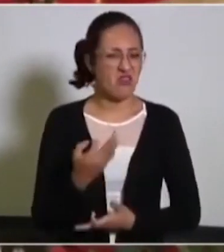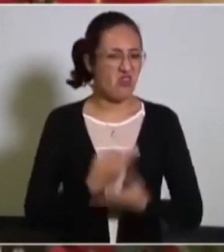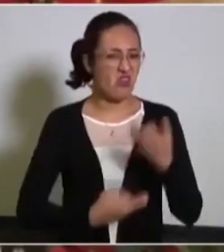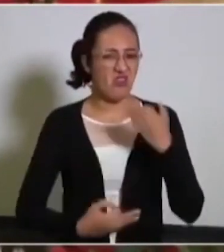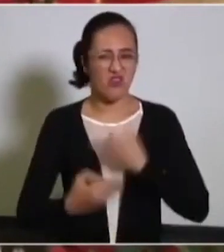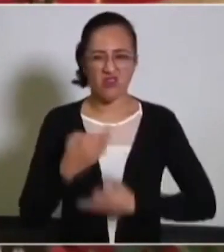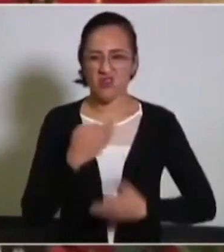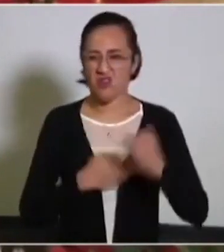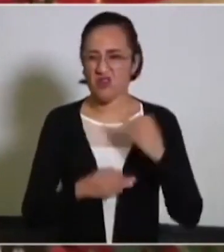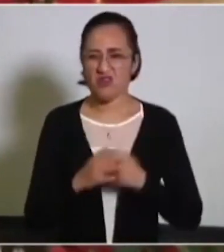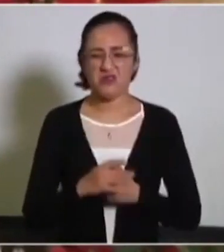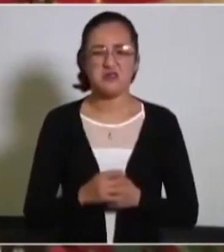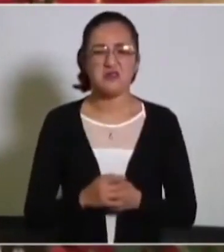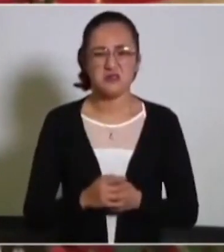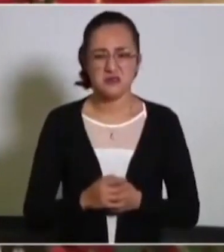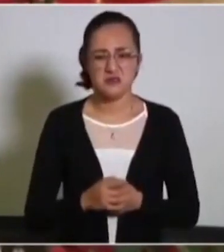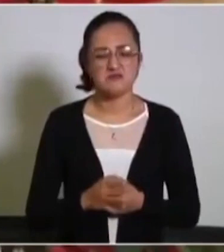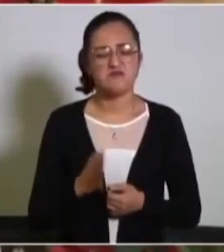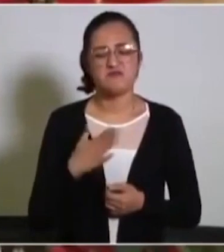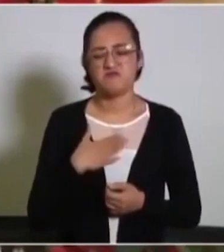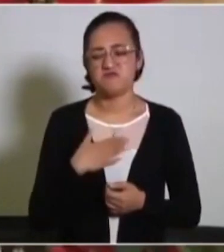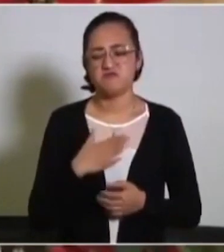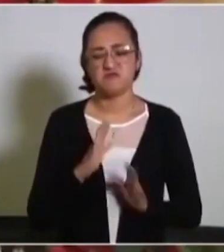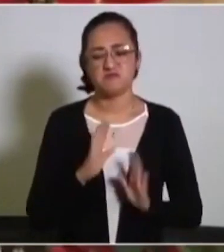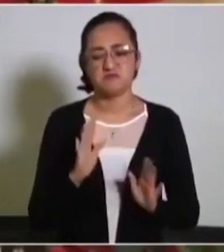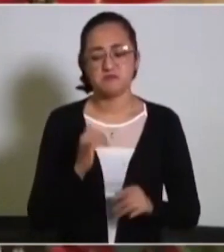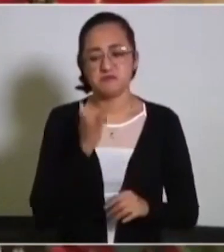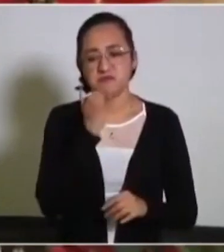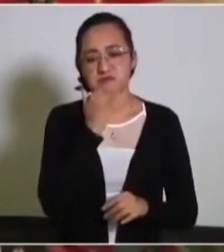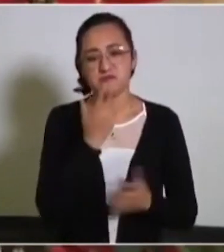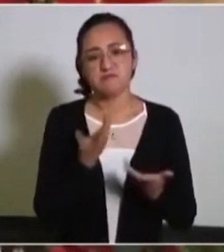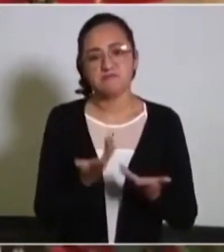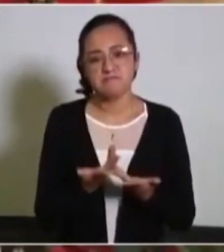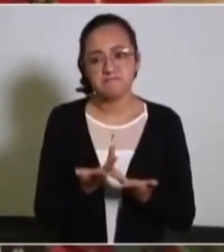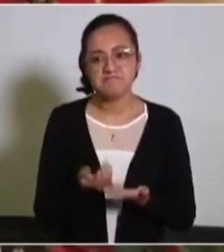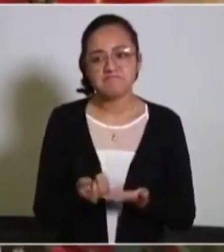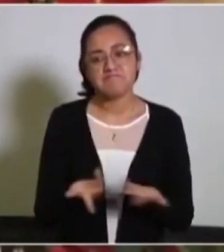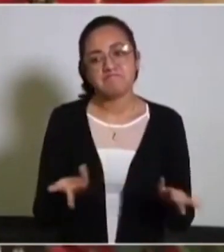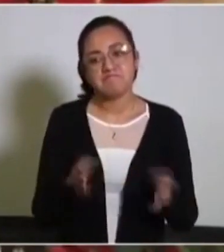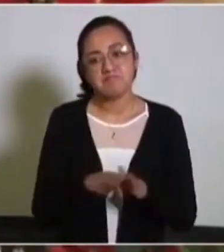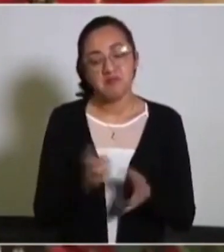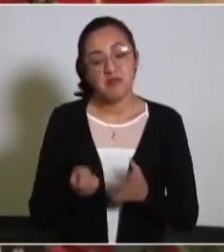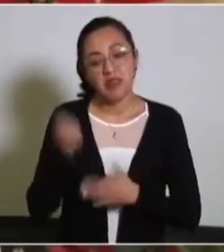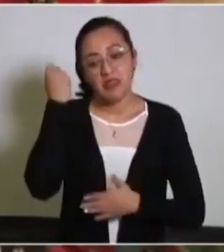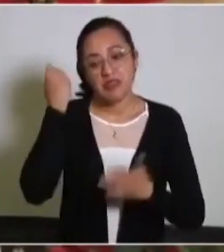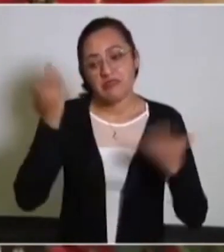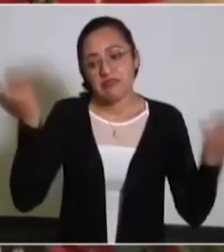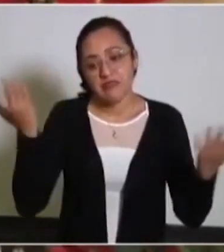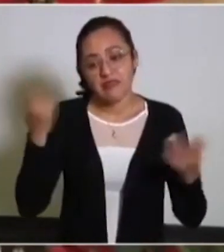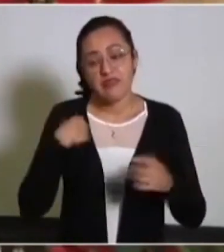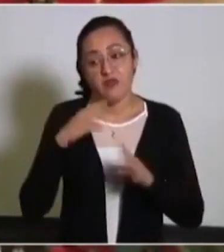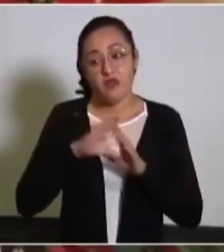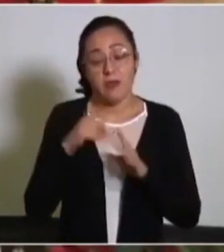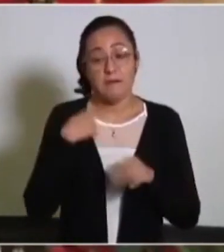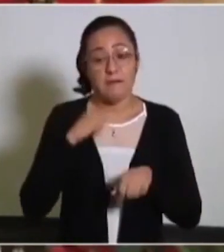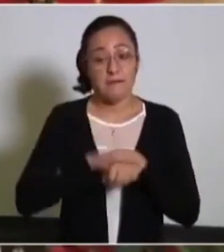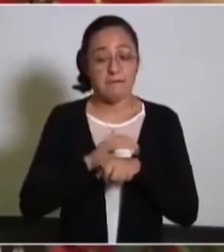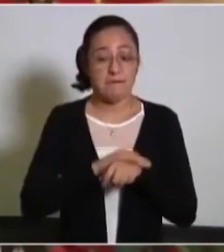Todos. Yo lo tuve que mandar a chingar a su madre una vez que quiso amenazar a una amiga mía.